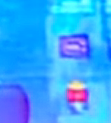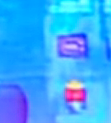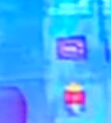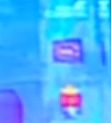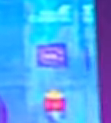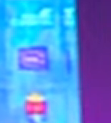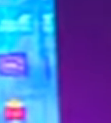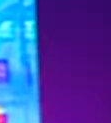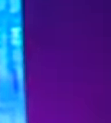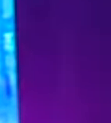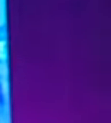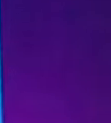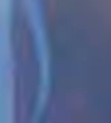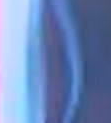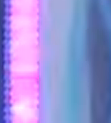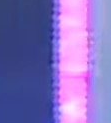eléctrico,